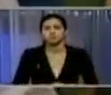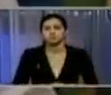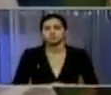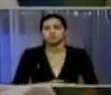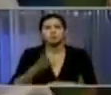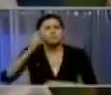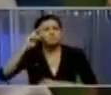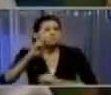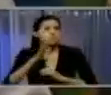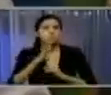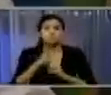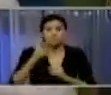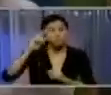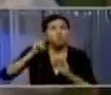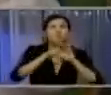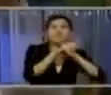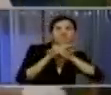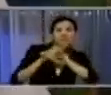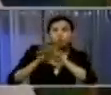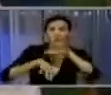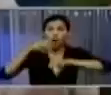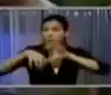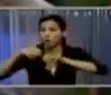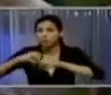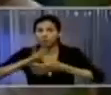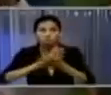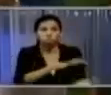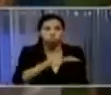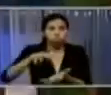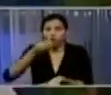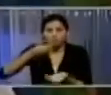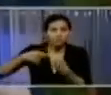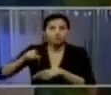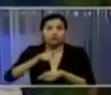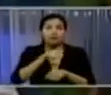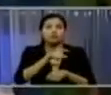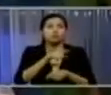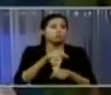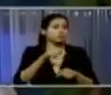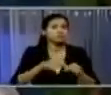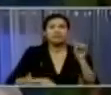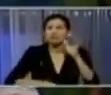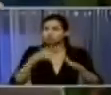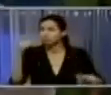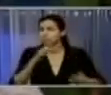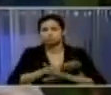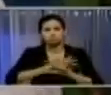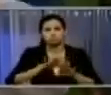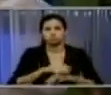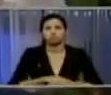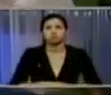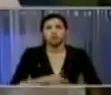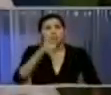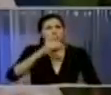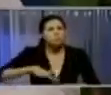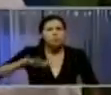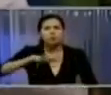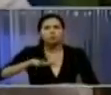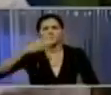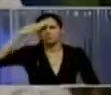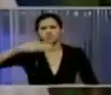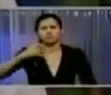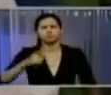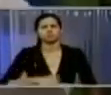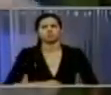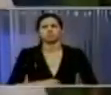bachaquera. Un día aquí, un día allá. Tenemos que derrotarla. El pueblo y la Fuerza Armada y las